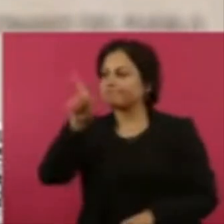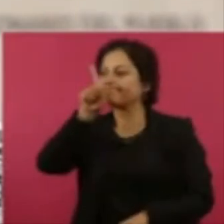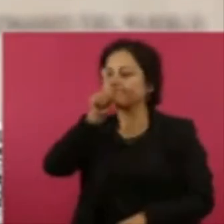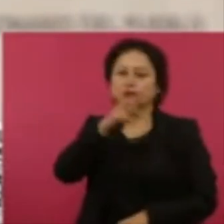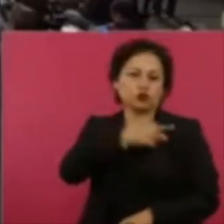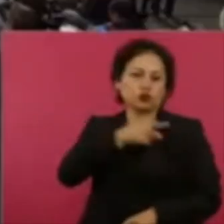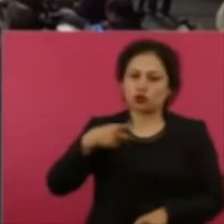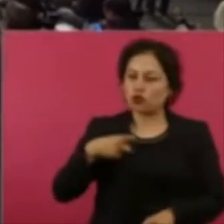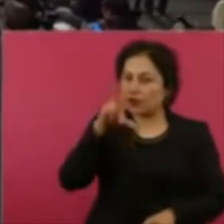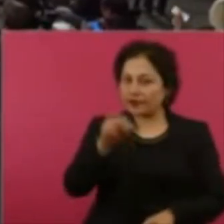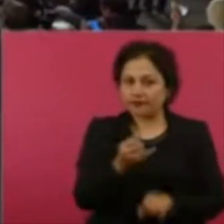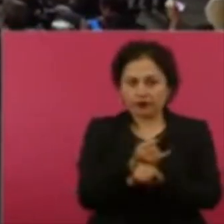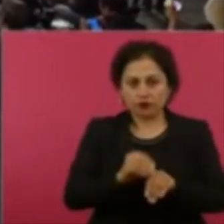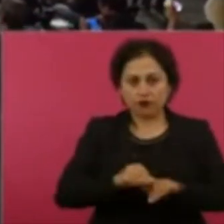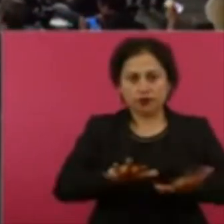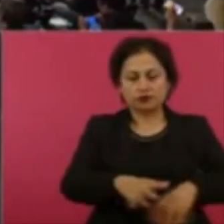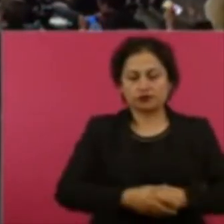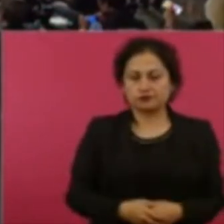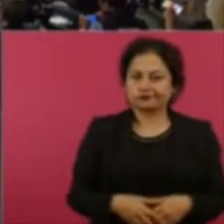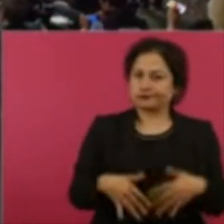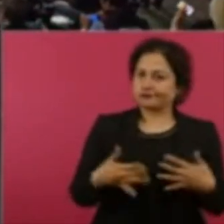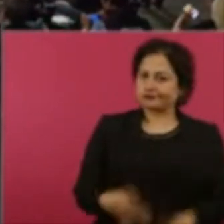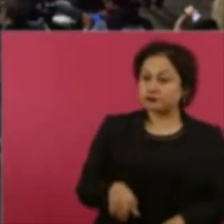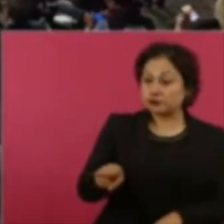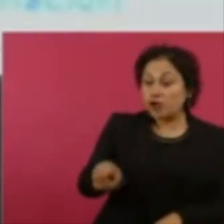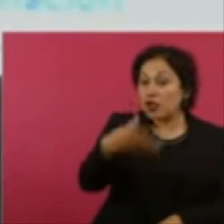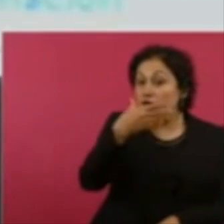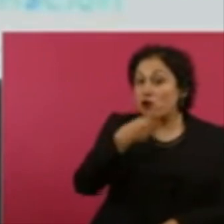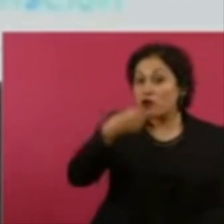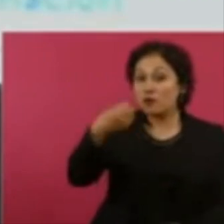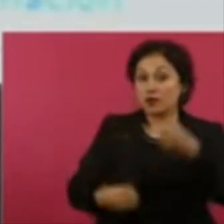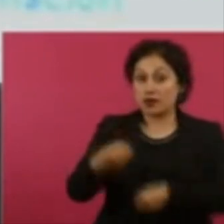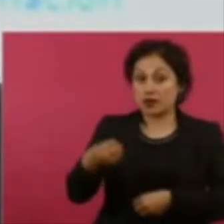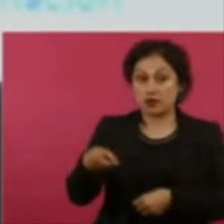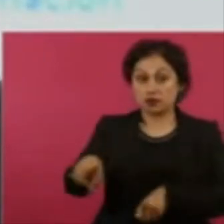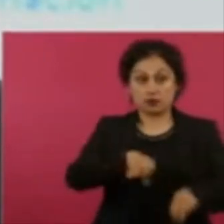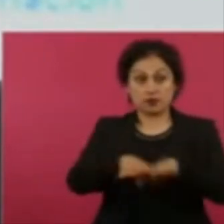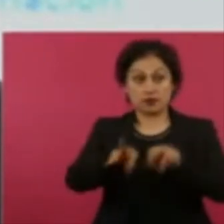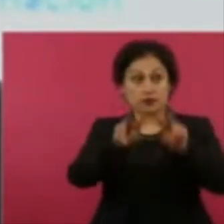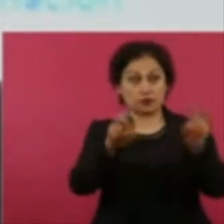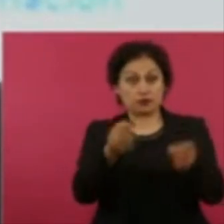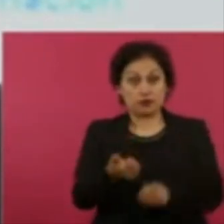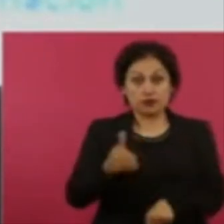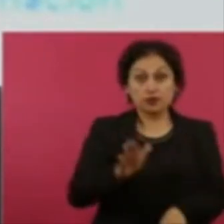señalamos que este juez de distrito en materia administrativa no es la primera